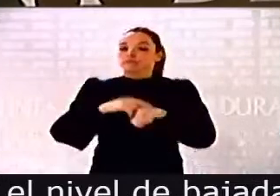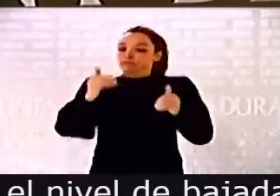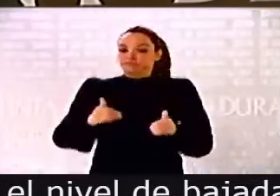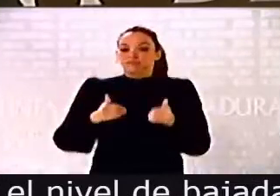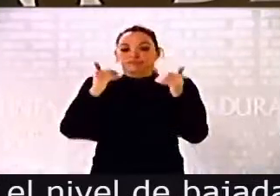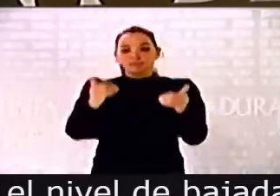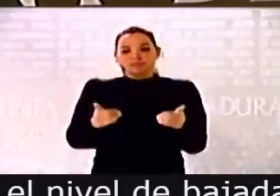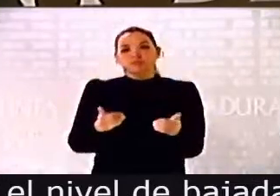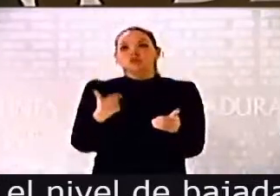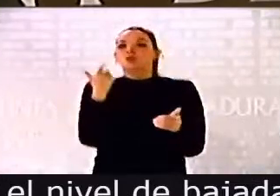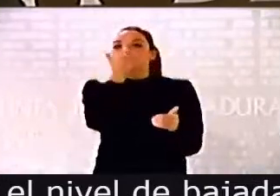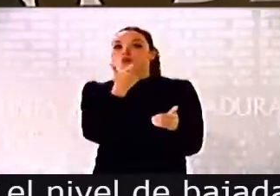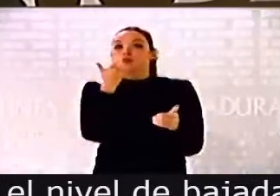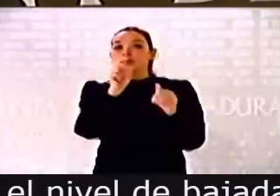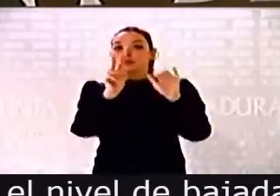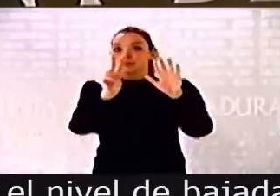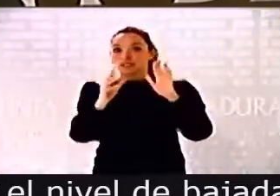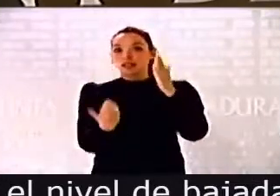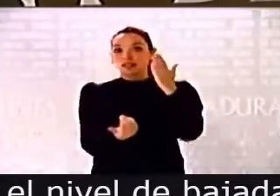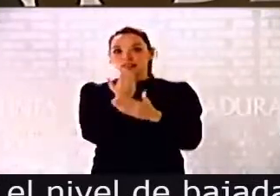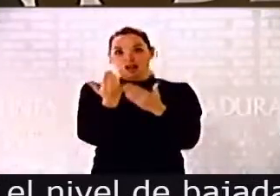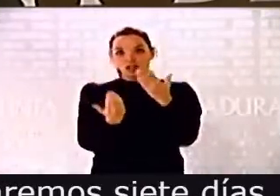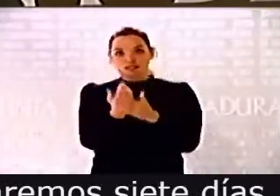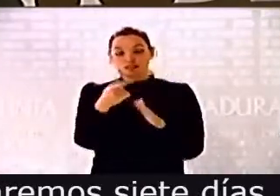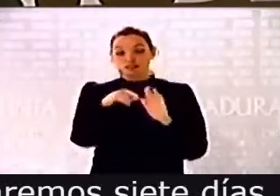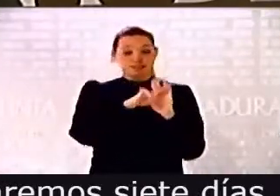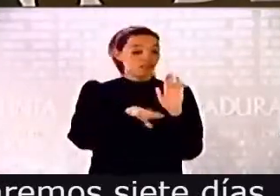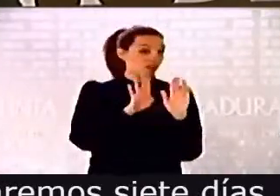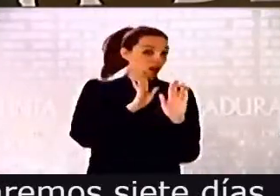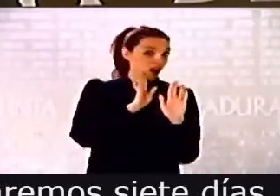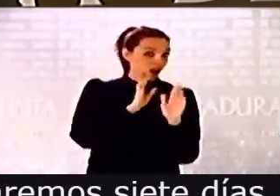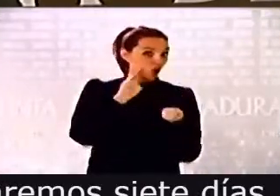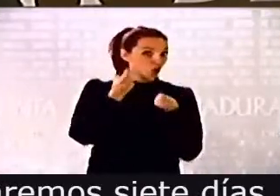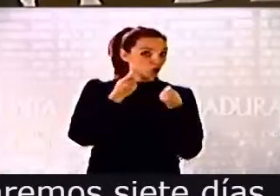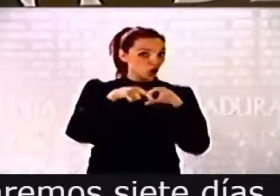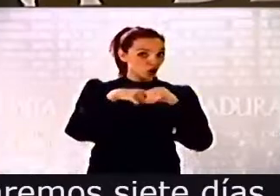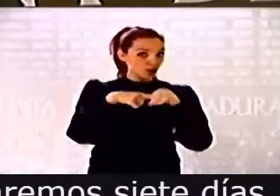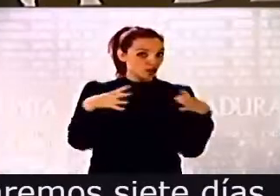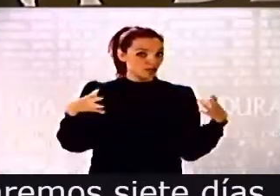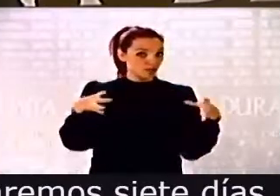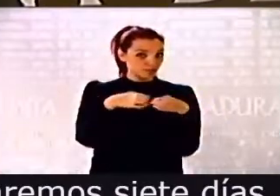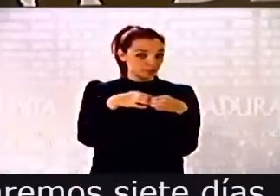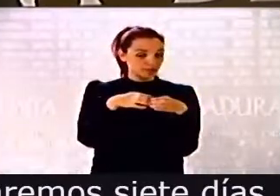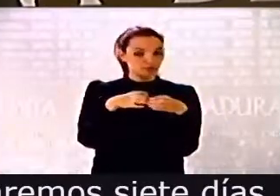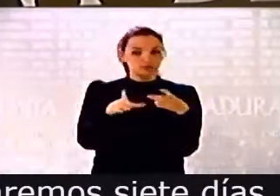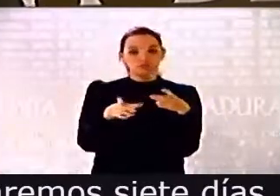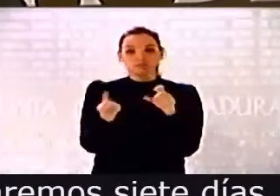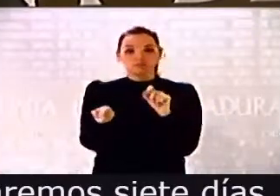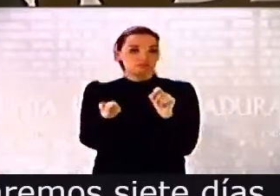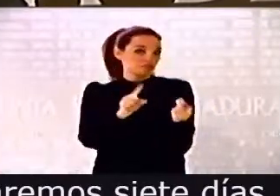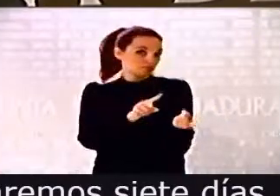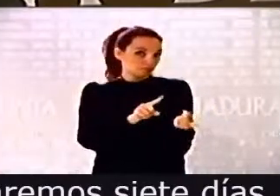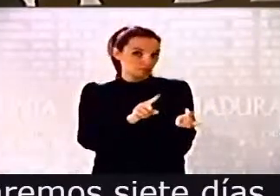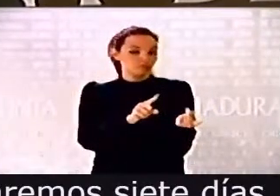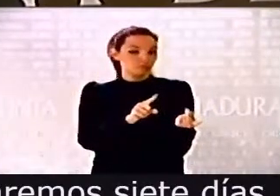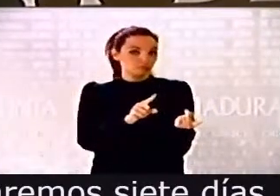durante 7 días de las medidas de control de aforos similares a las que